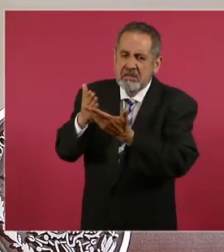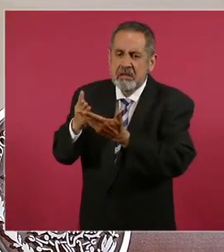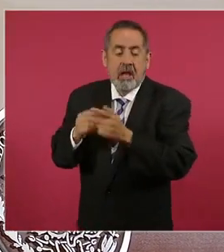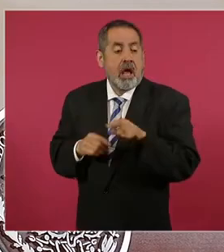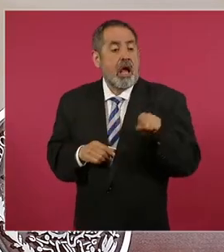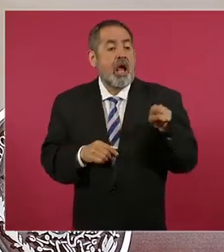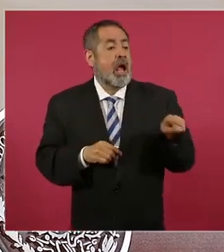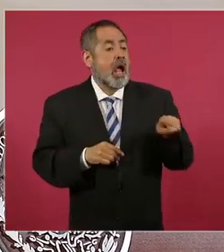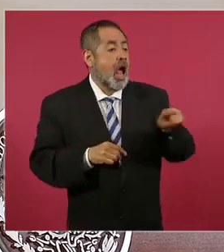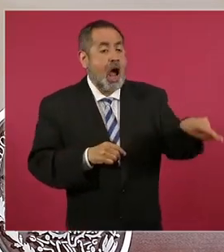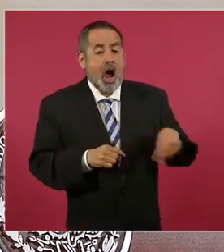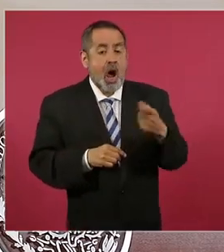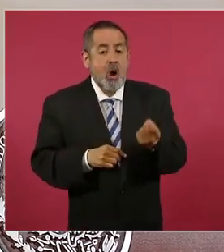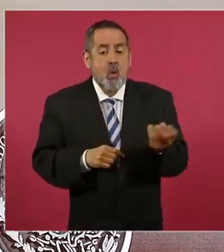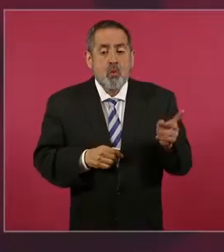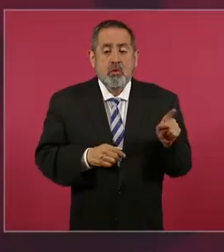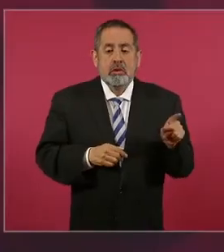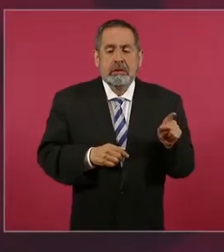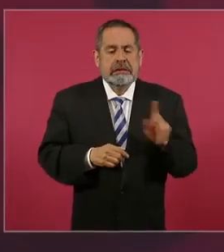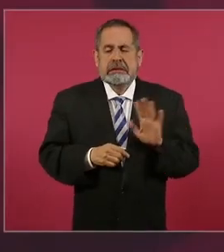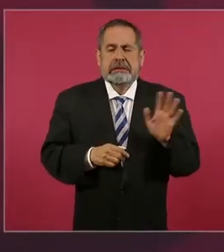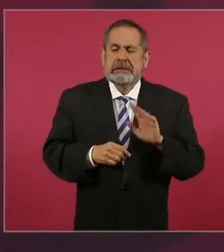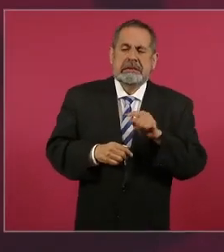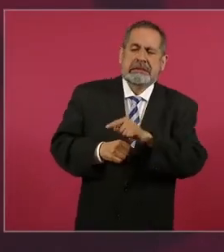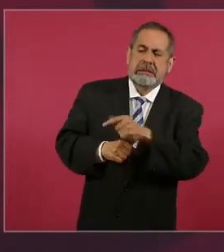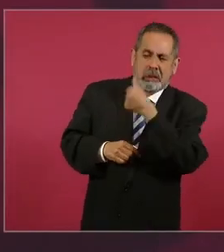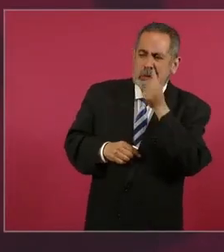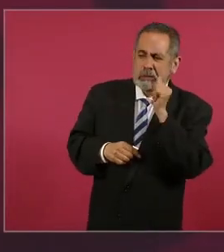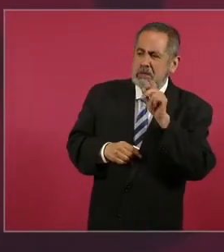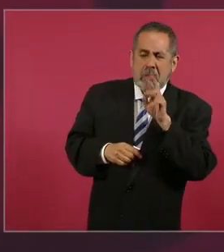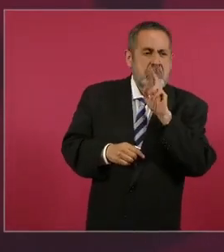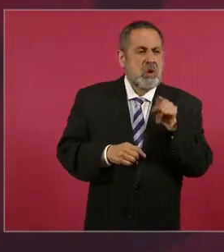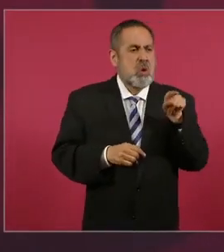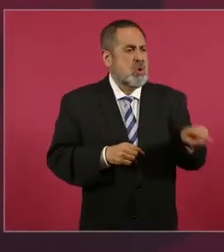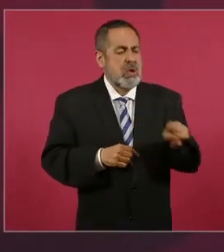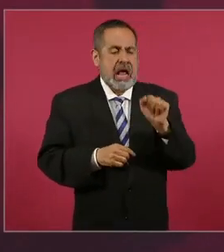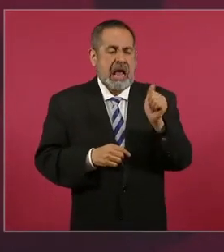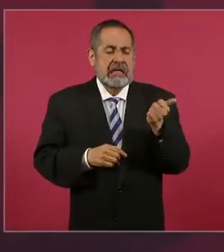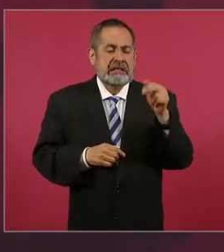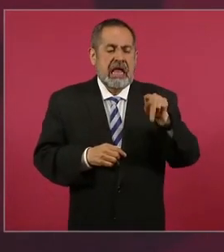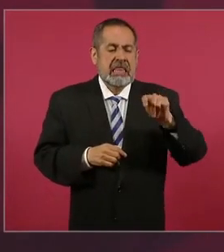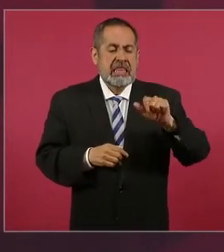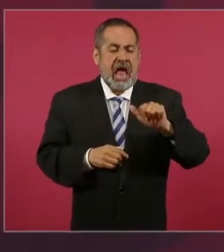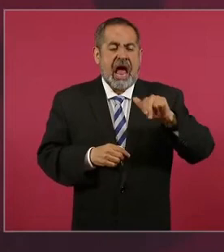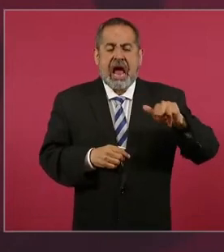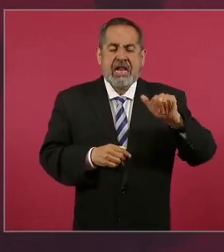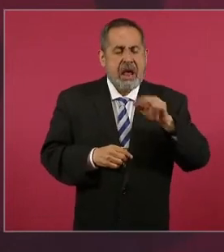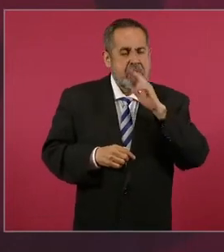hay quienes admiran más a Santana